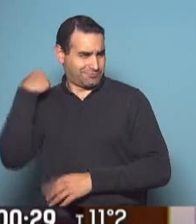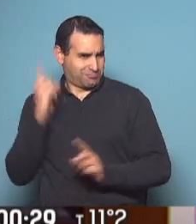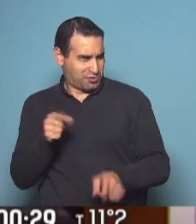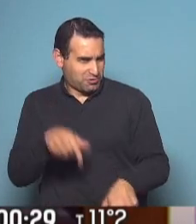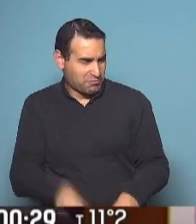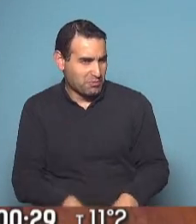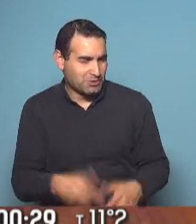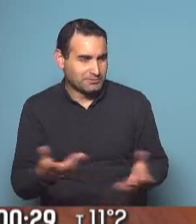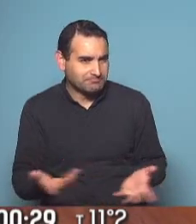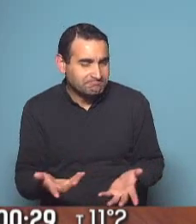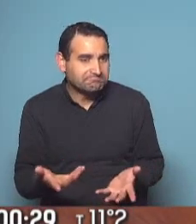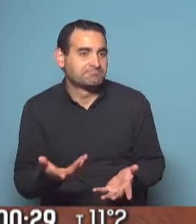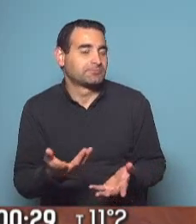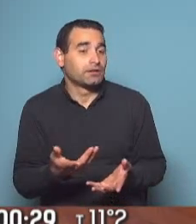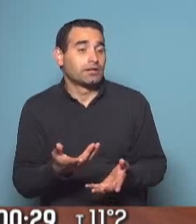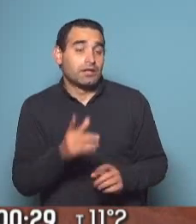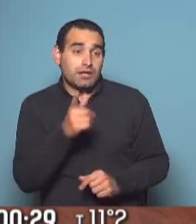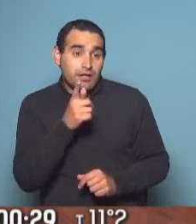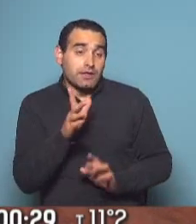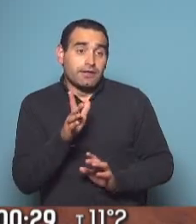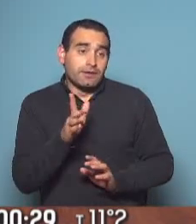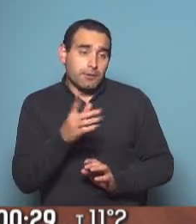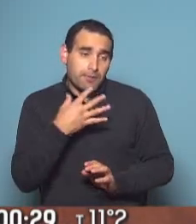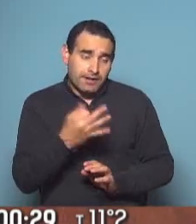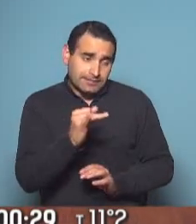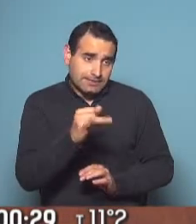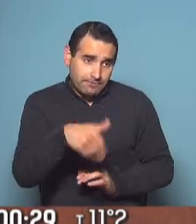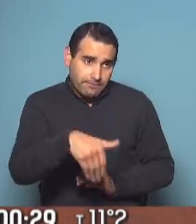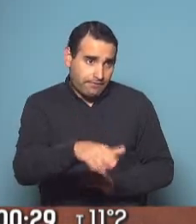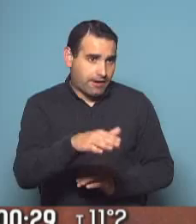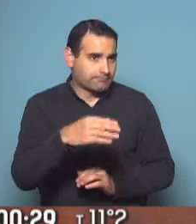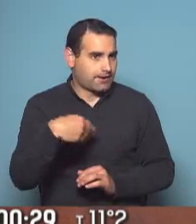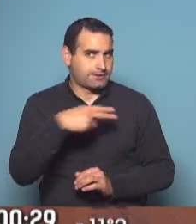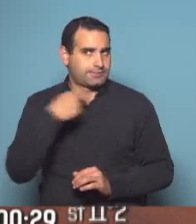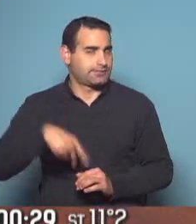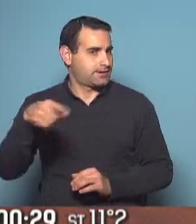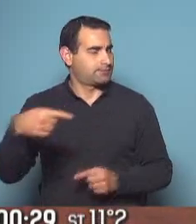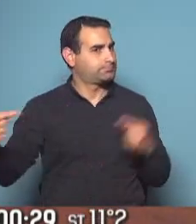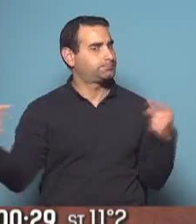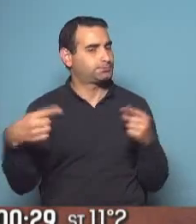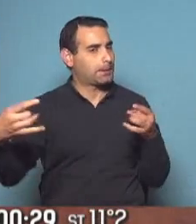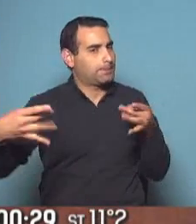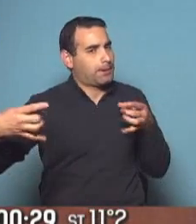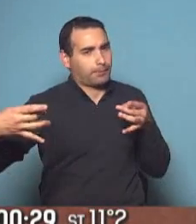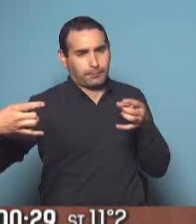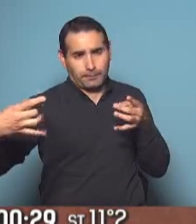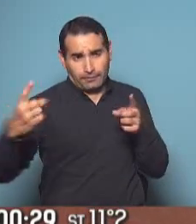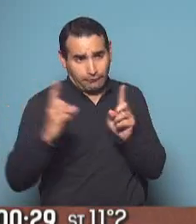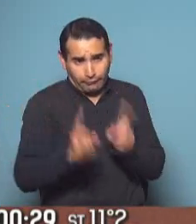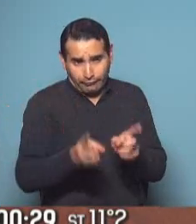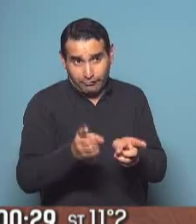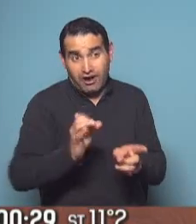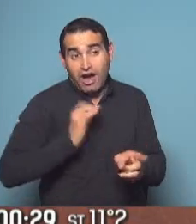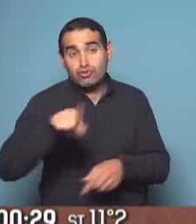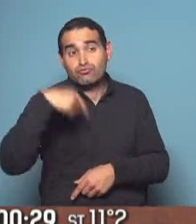de seguridad nacional. Y en ese sentido ellos tienen enfocado a China como un enemigo y van a continuar con esta tónica porque el año que